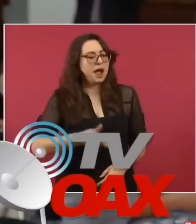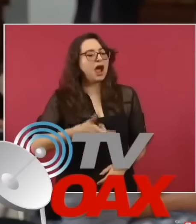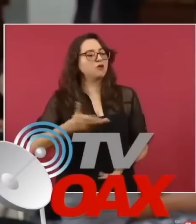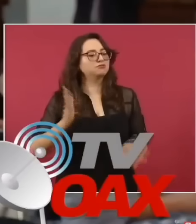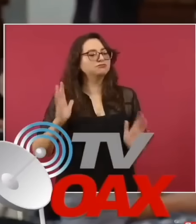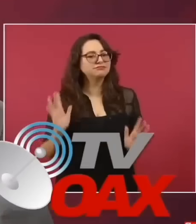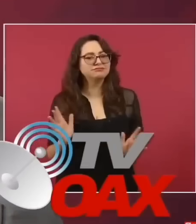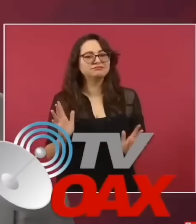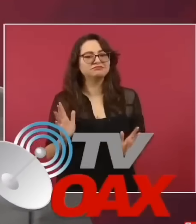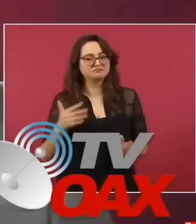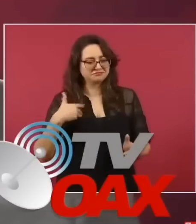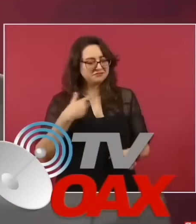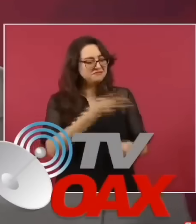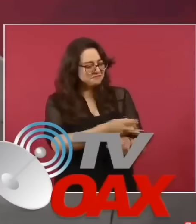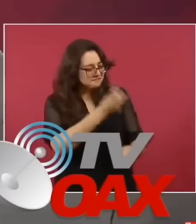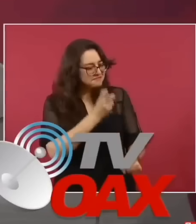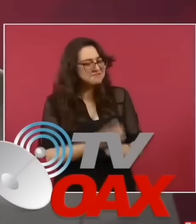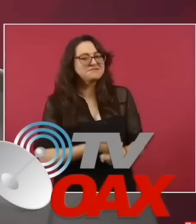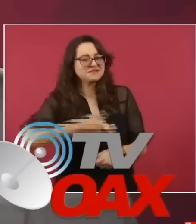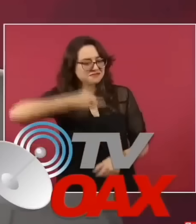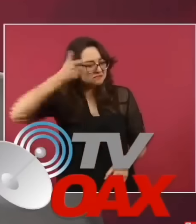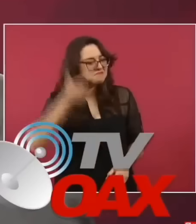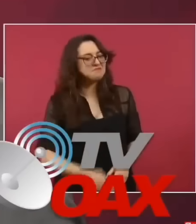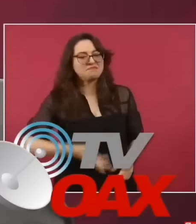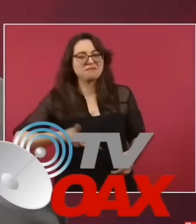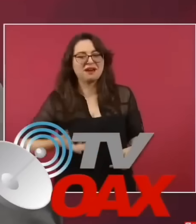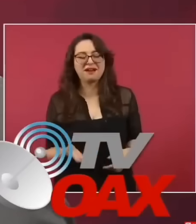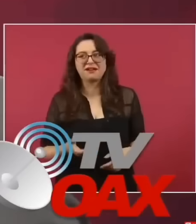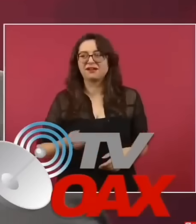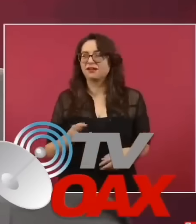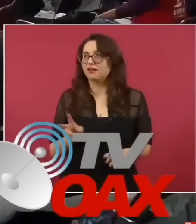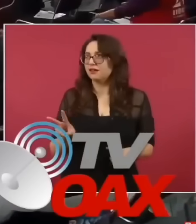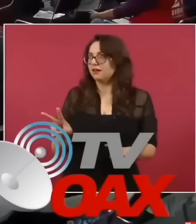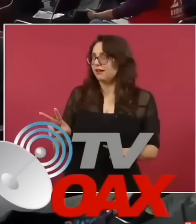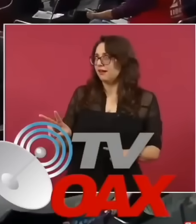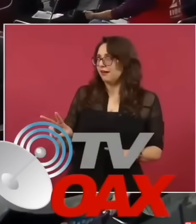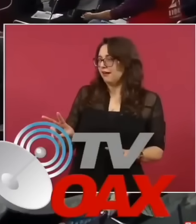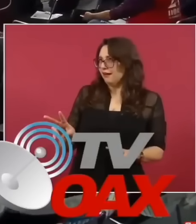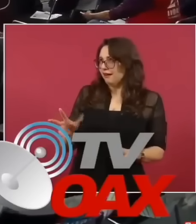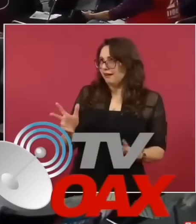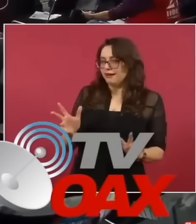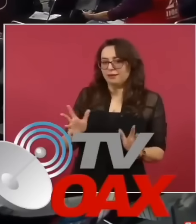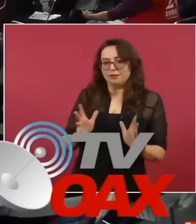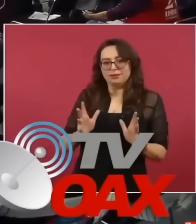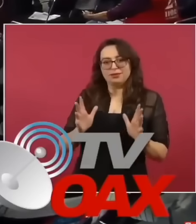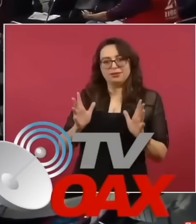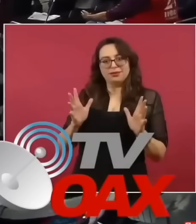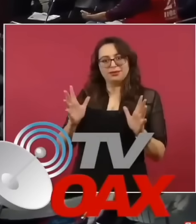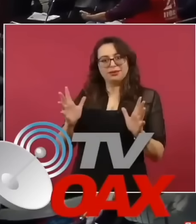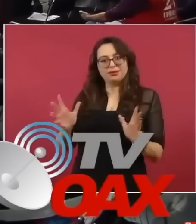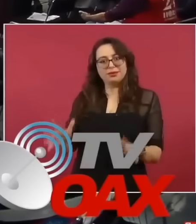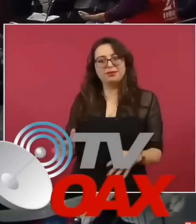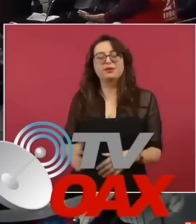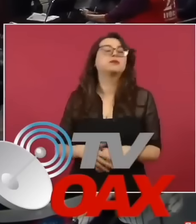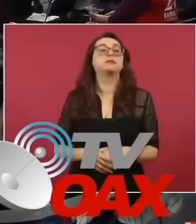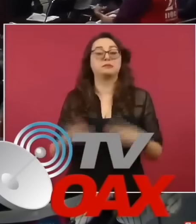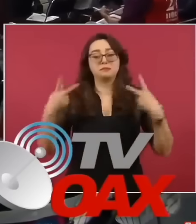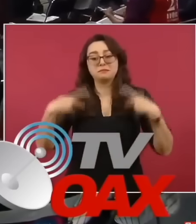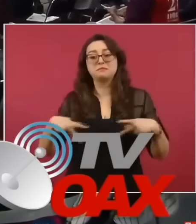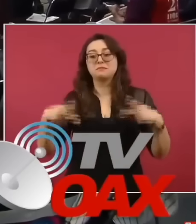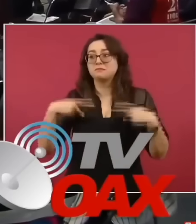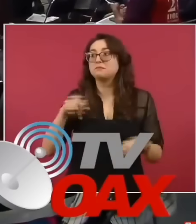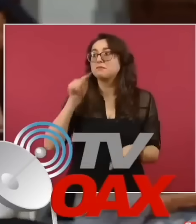parte. ¡Oh, no mames! Presidente, ¡no mames! Lo he escuchado en muchos